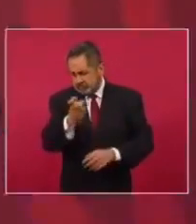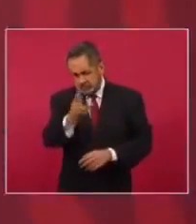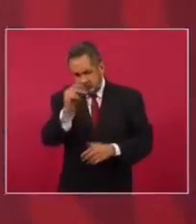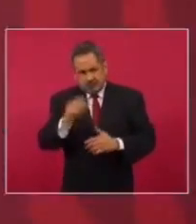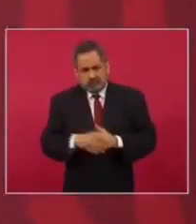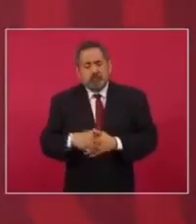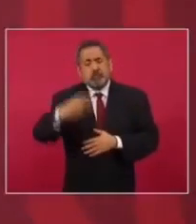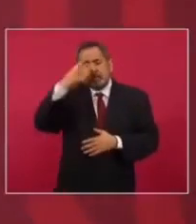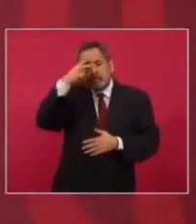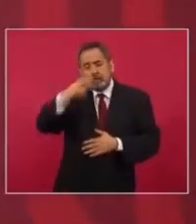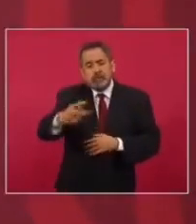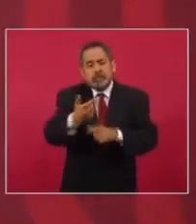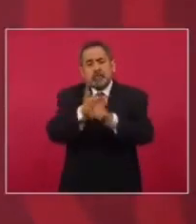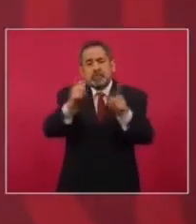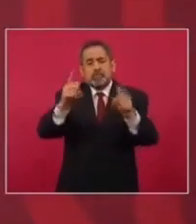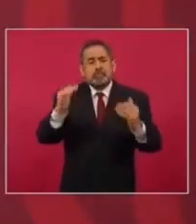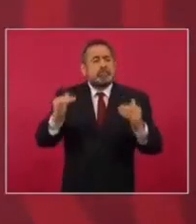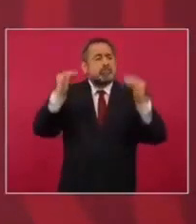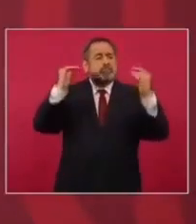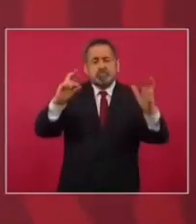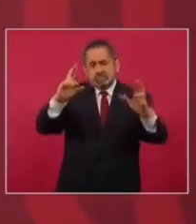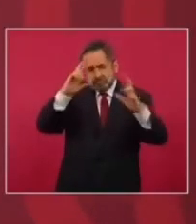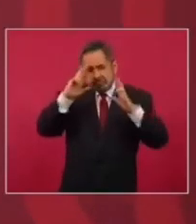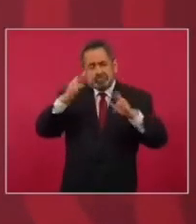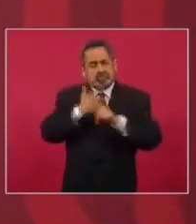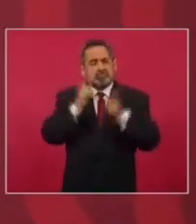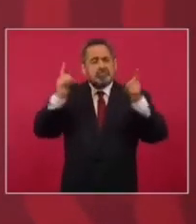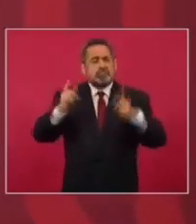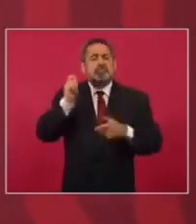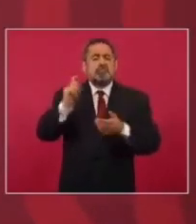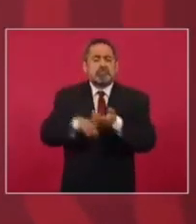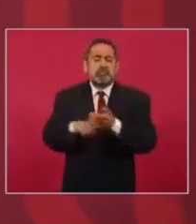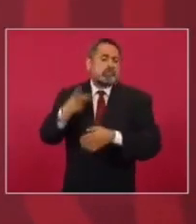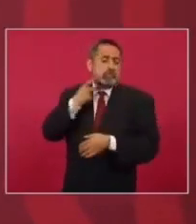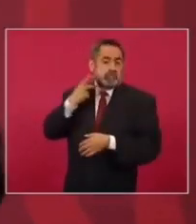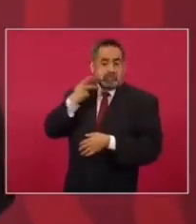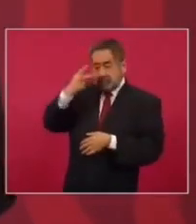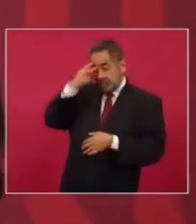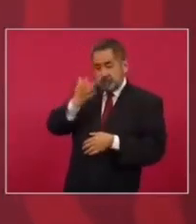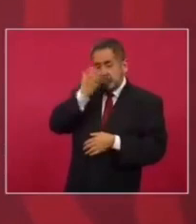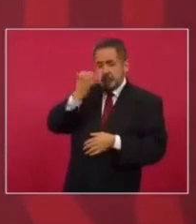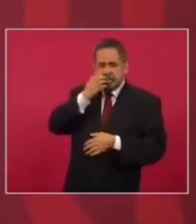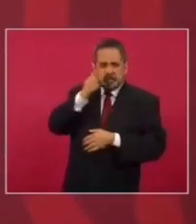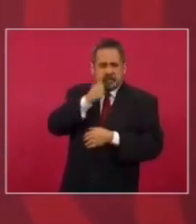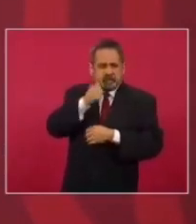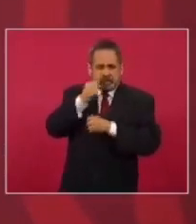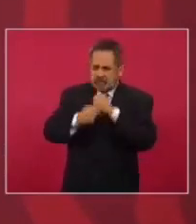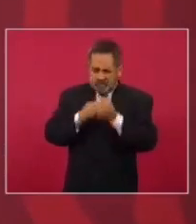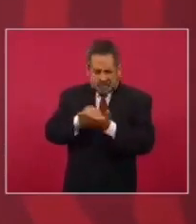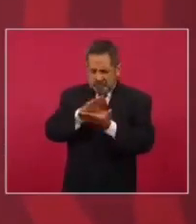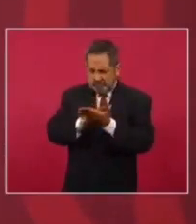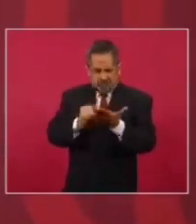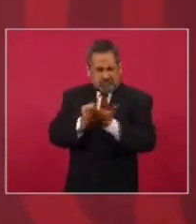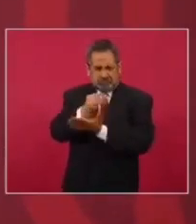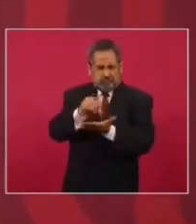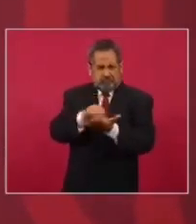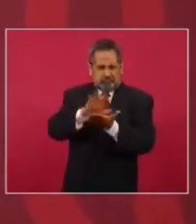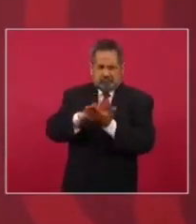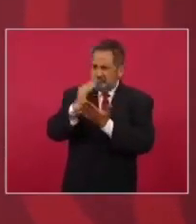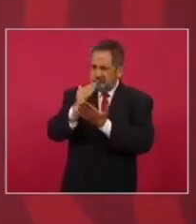si méxico un país libre soberano y además la política de méxico está bien definida